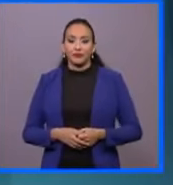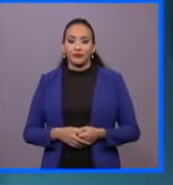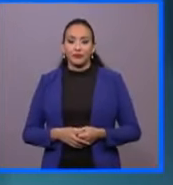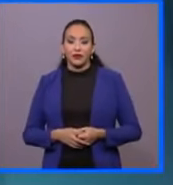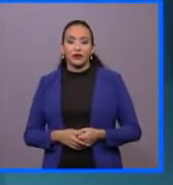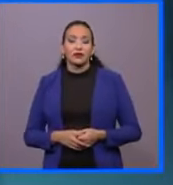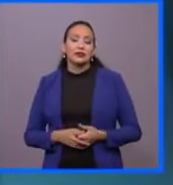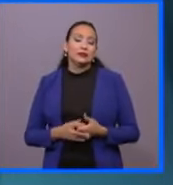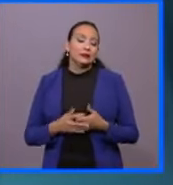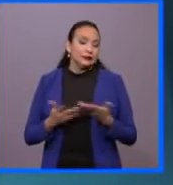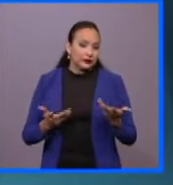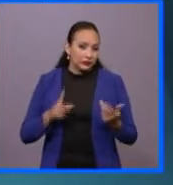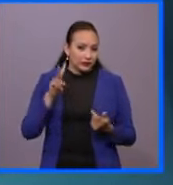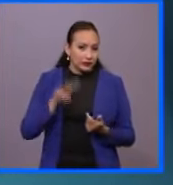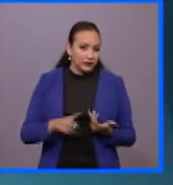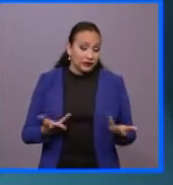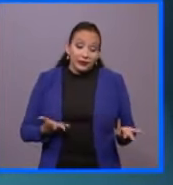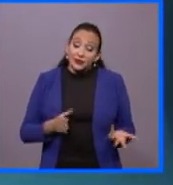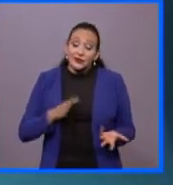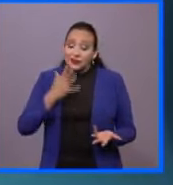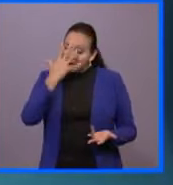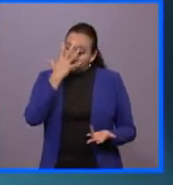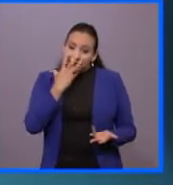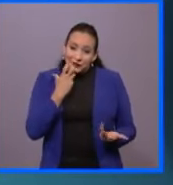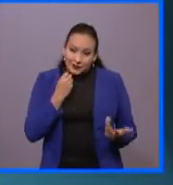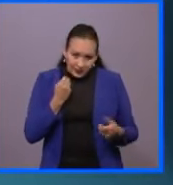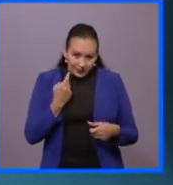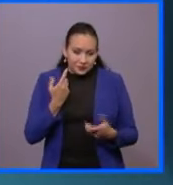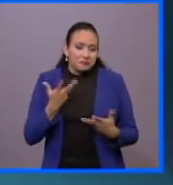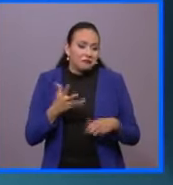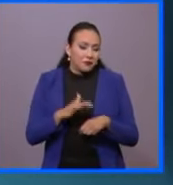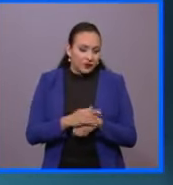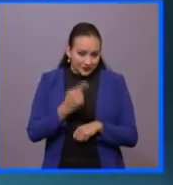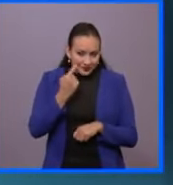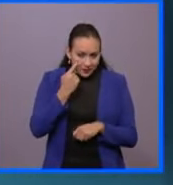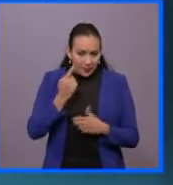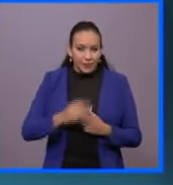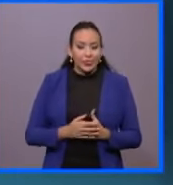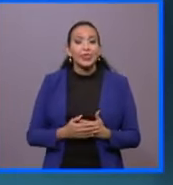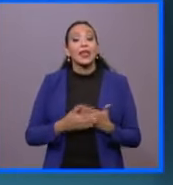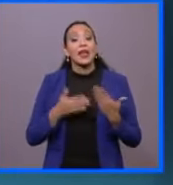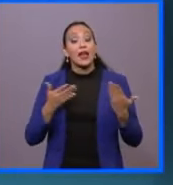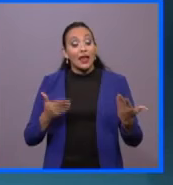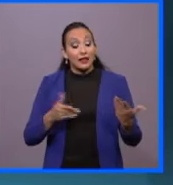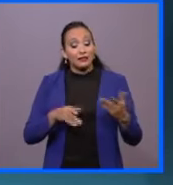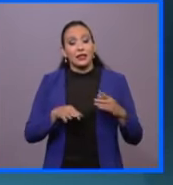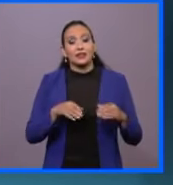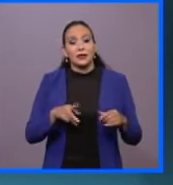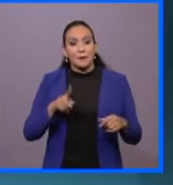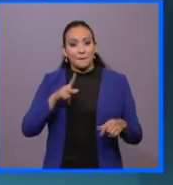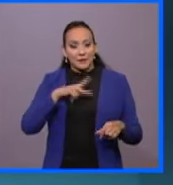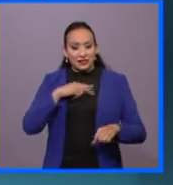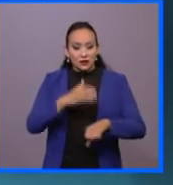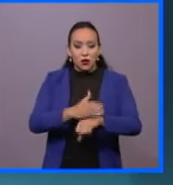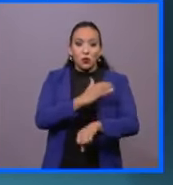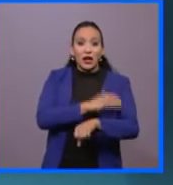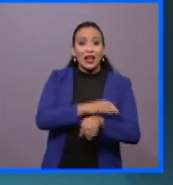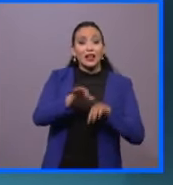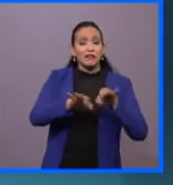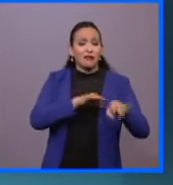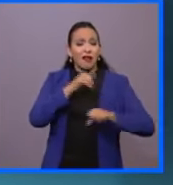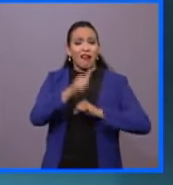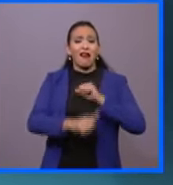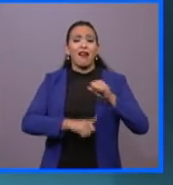Y que desafortunadamente van a llevar a ocupar los lugares de mis compañeras y mis